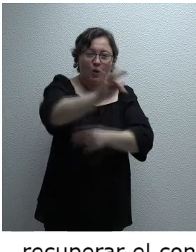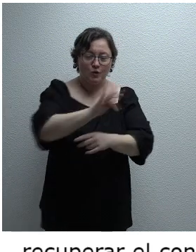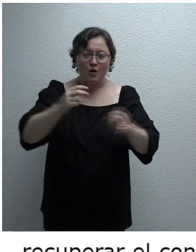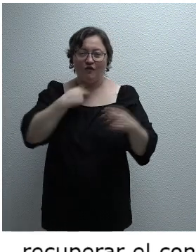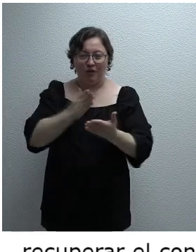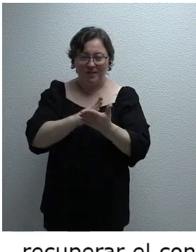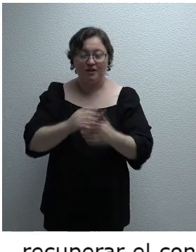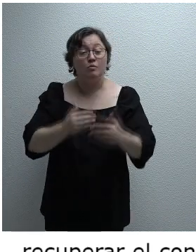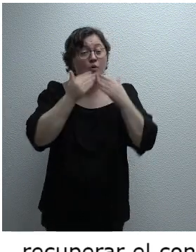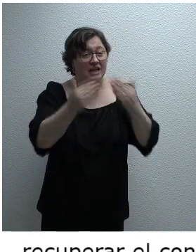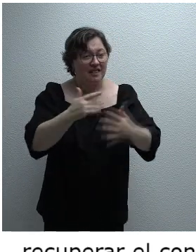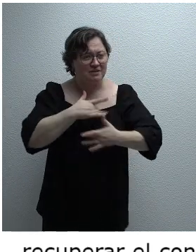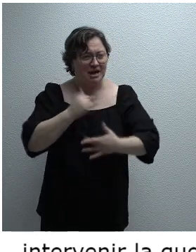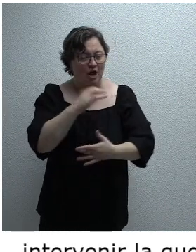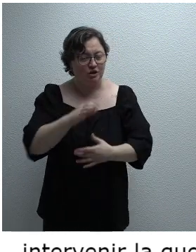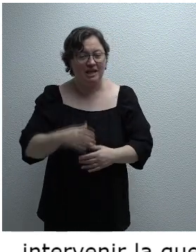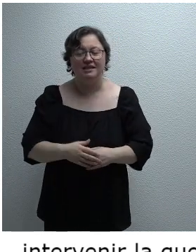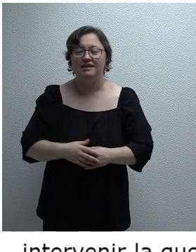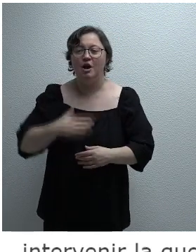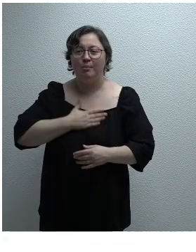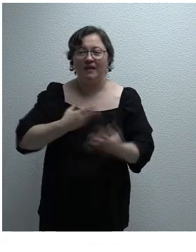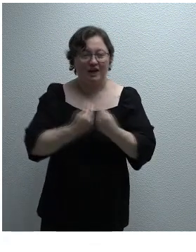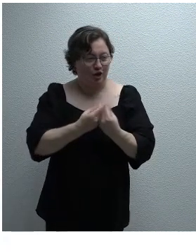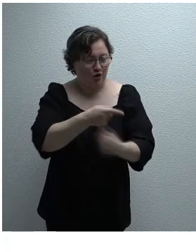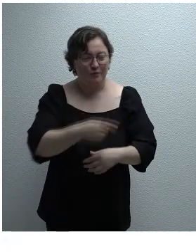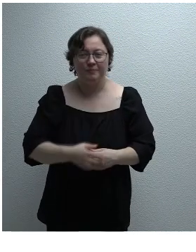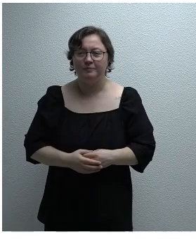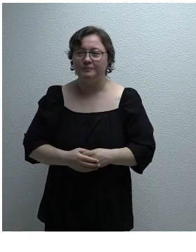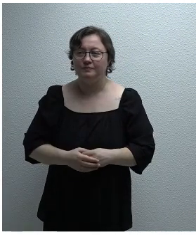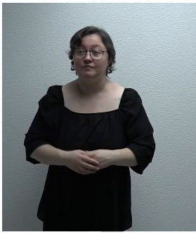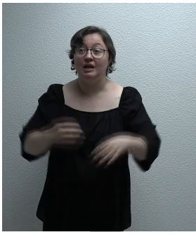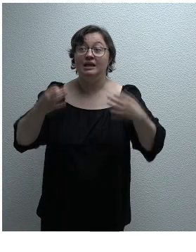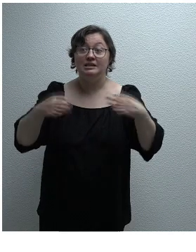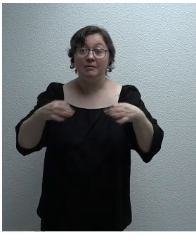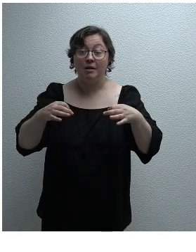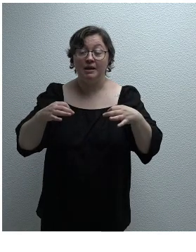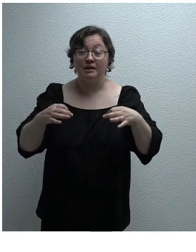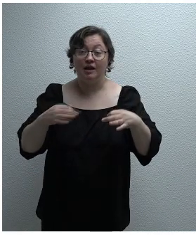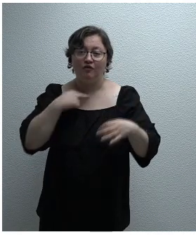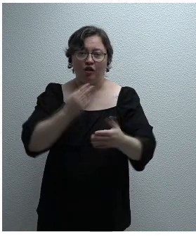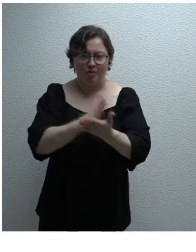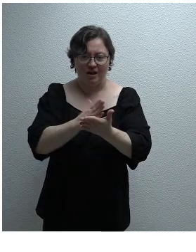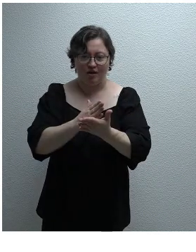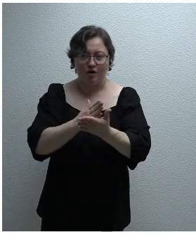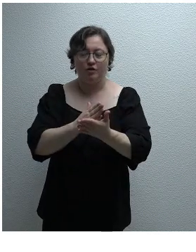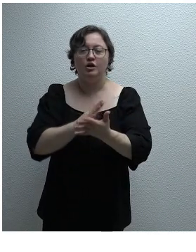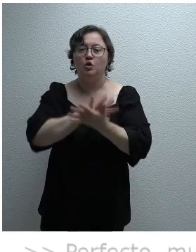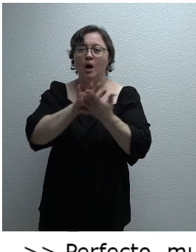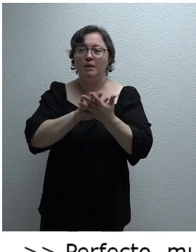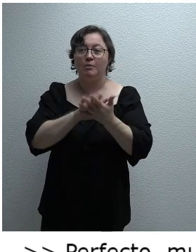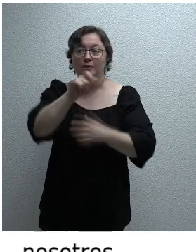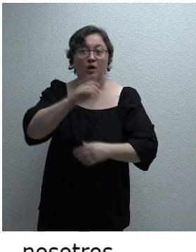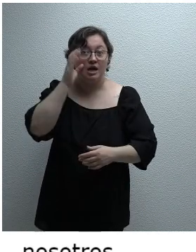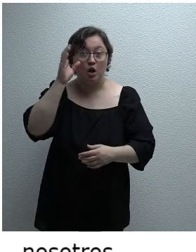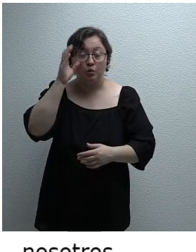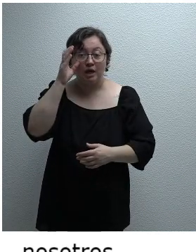Perfecto, muchísimas gracias María José, un placer tenerte a ti con nosotros. Simplemente a los efectos prácticos de los que nos están oyendo y de los